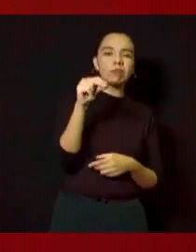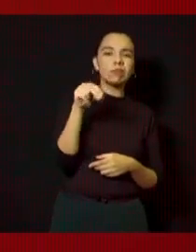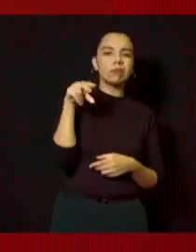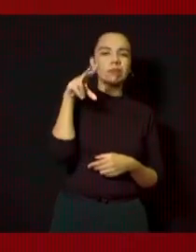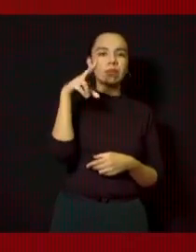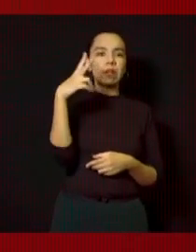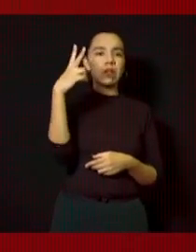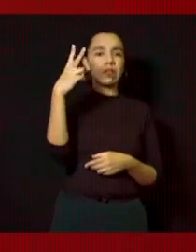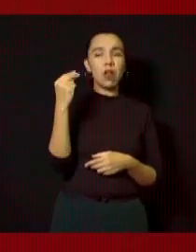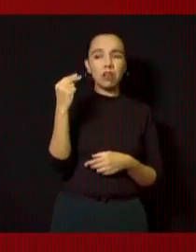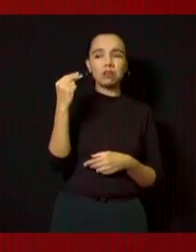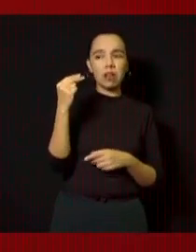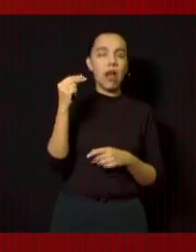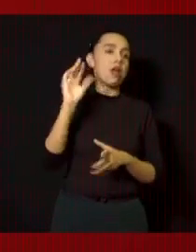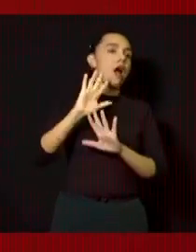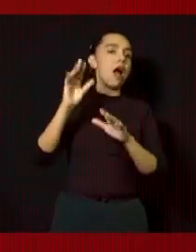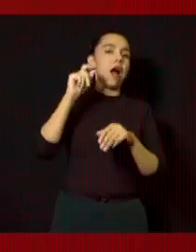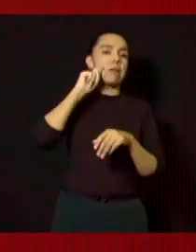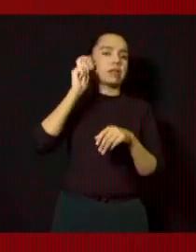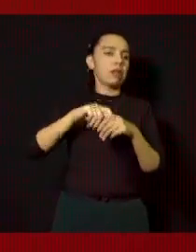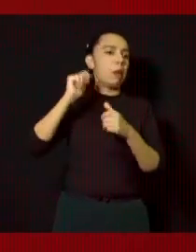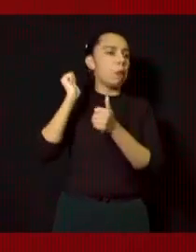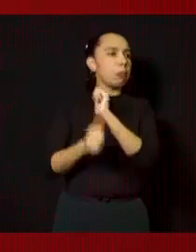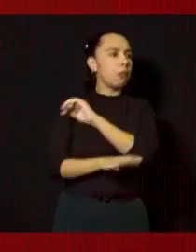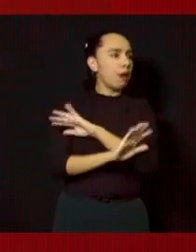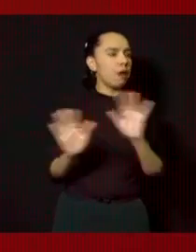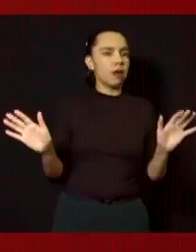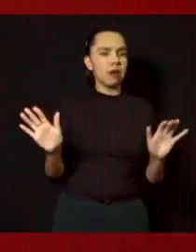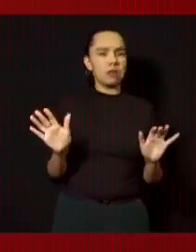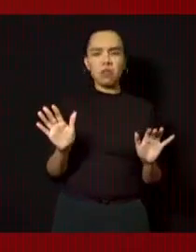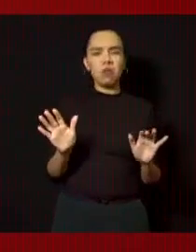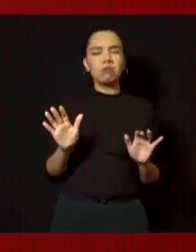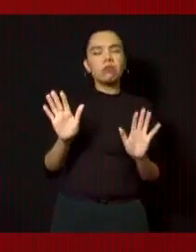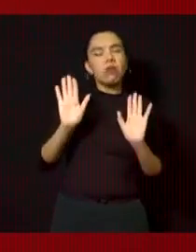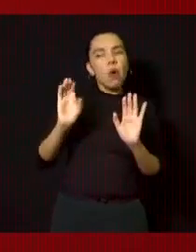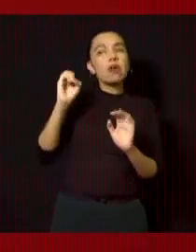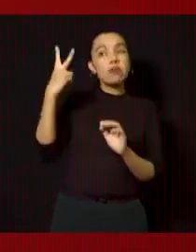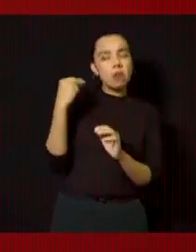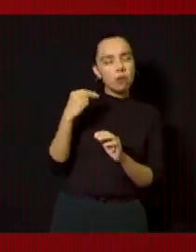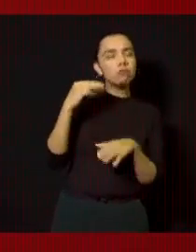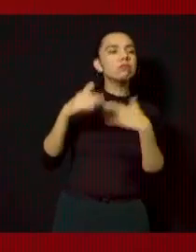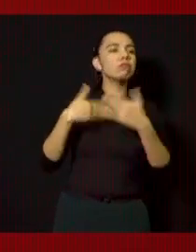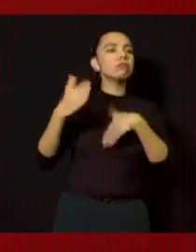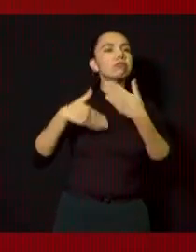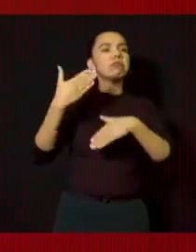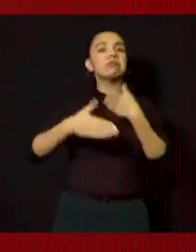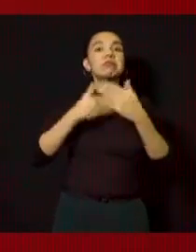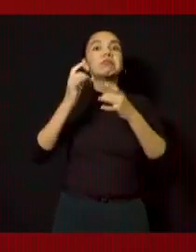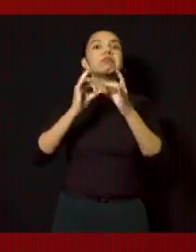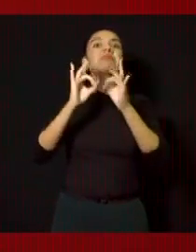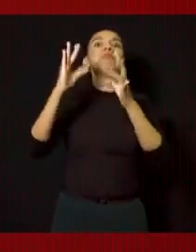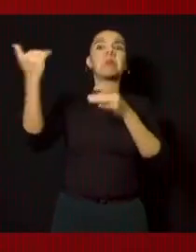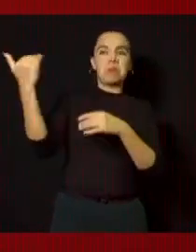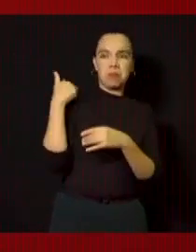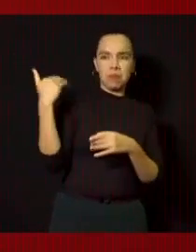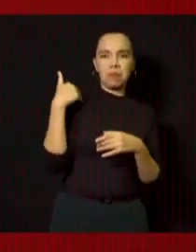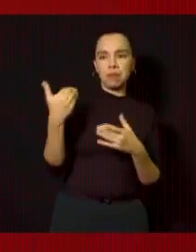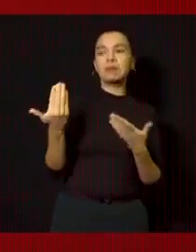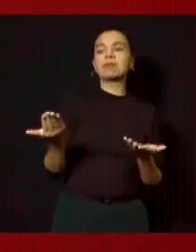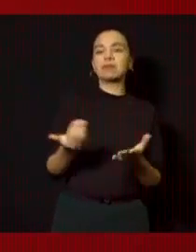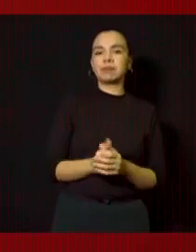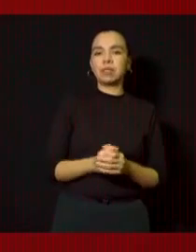tienes que romper una amistad. Hay que encontrar el momento. Seguramente en algún momento te va a buscar por algo y ahí vas a estar